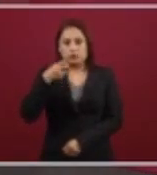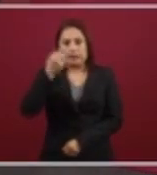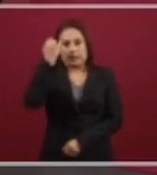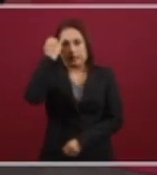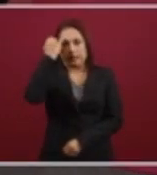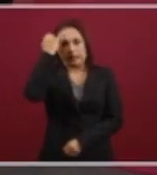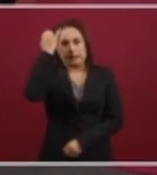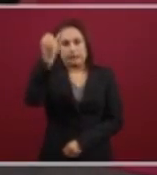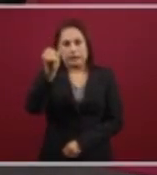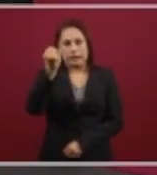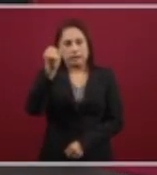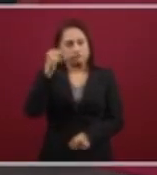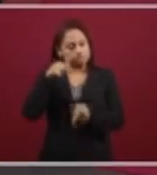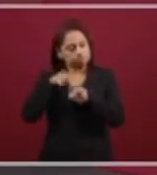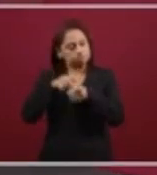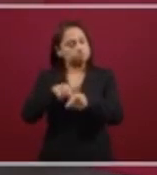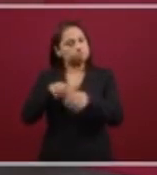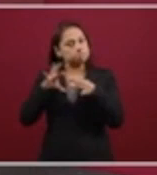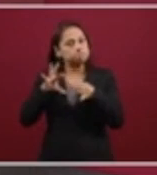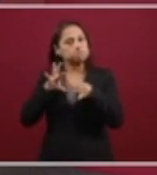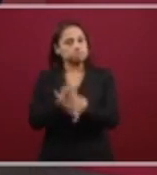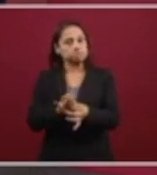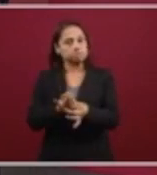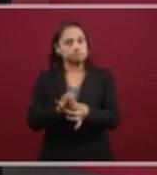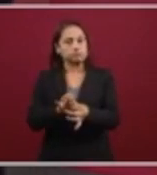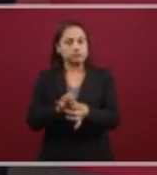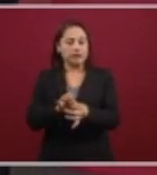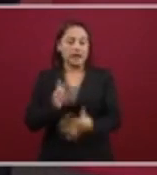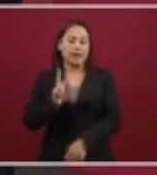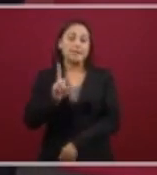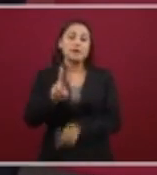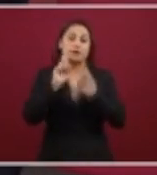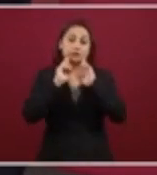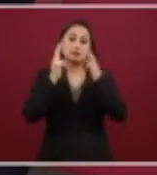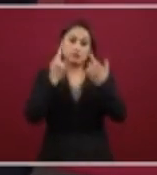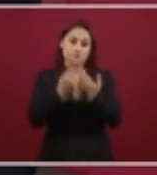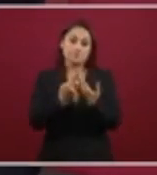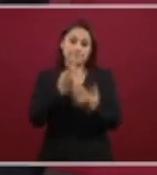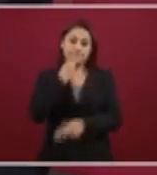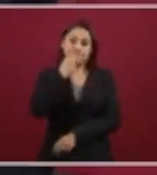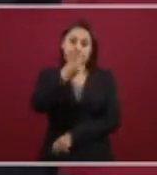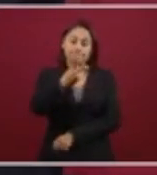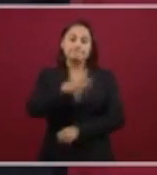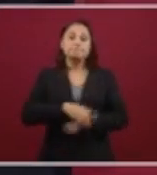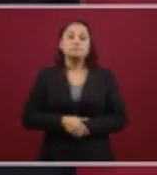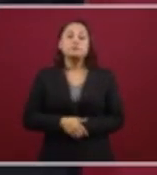viernes, porque también ya en la nueva política